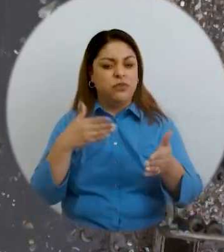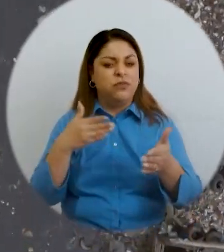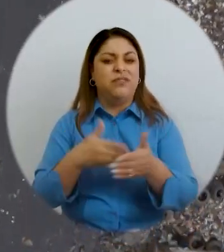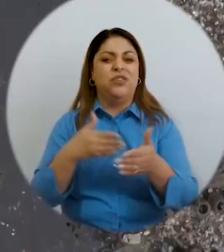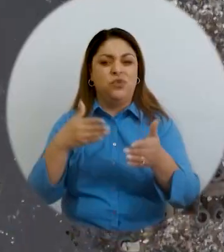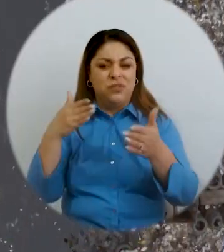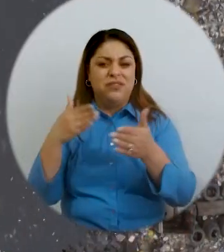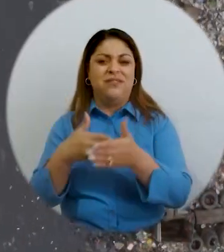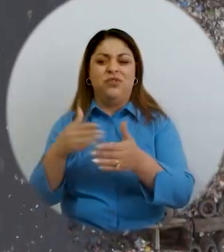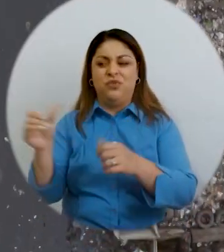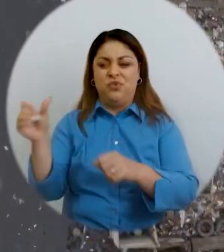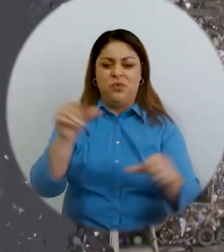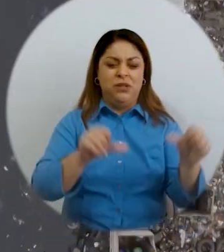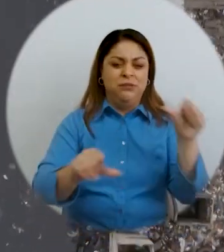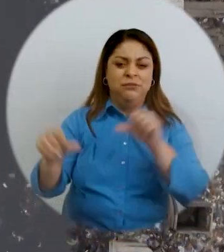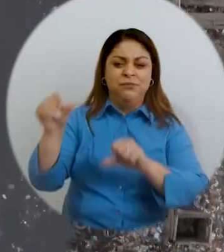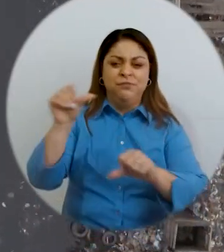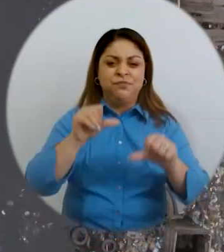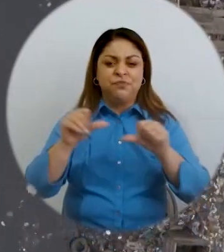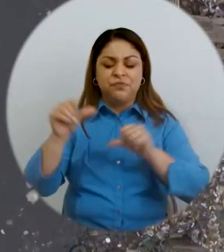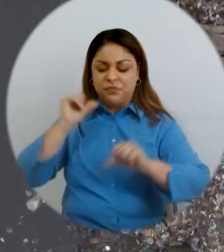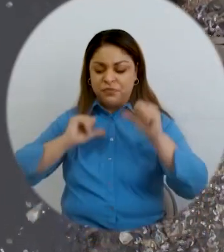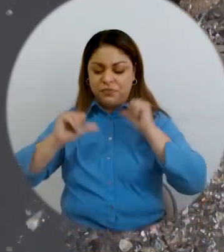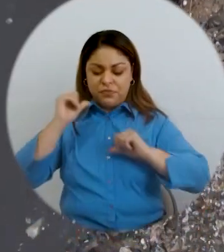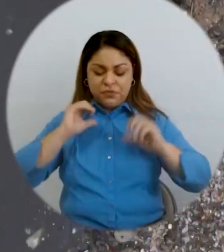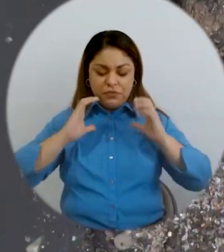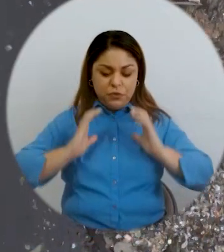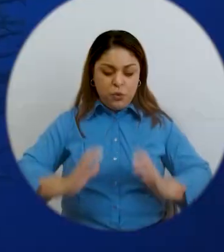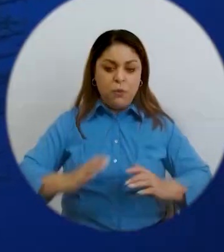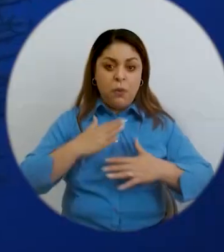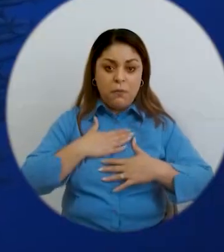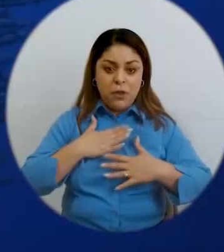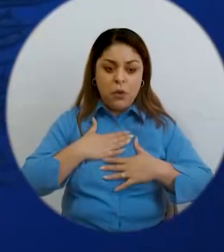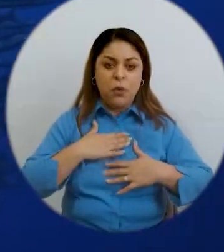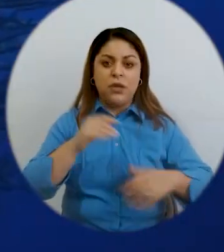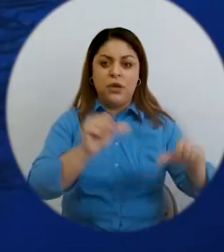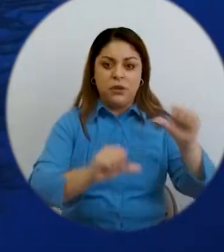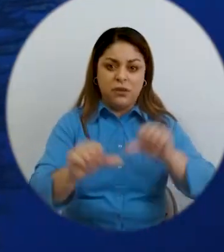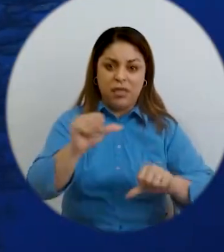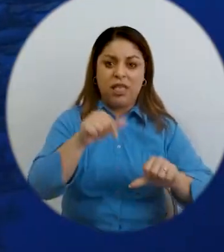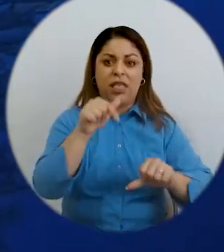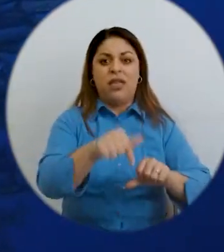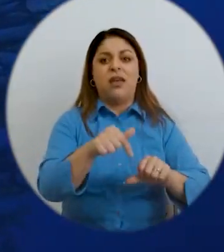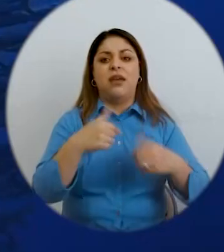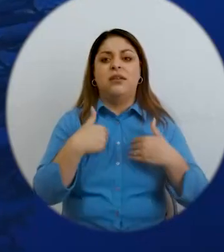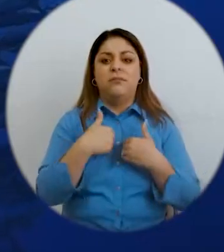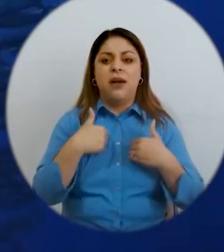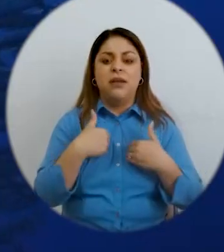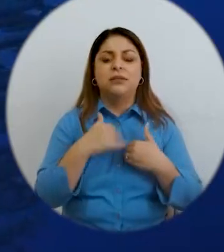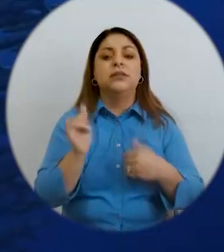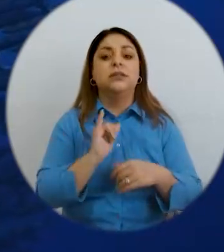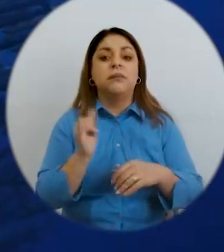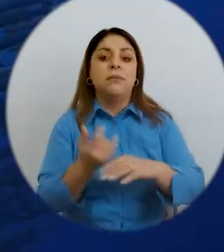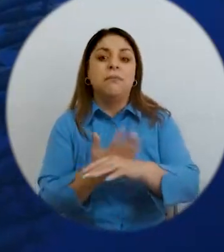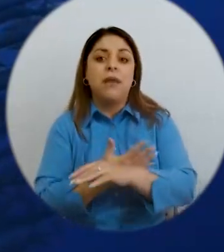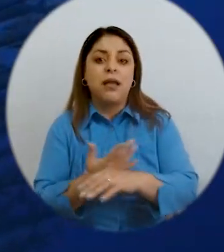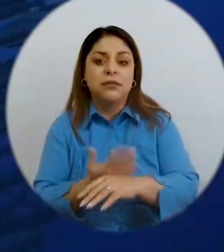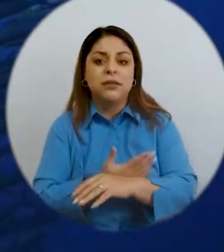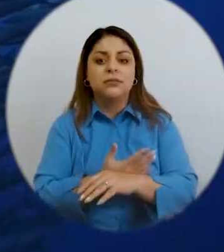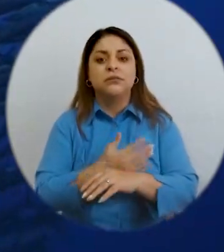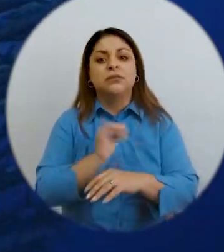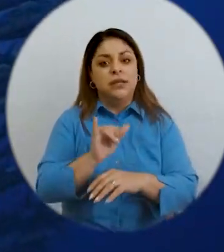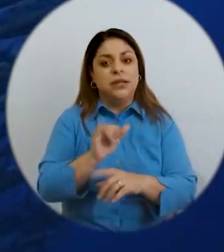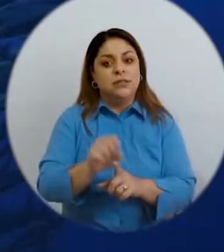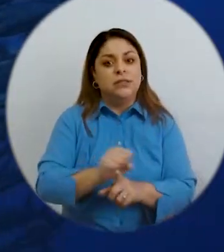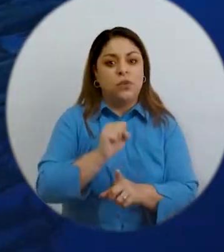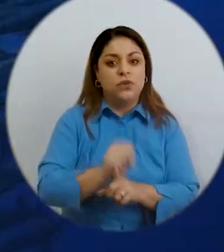efectos colaterales de estas sustancias dentro de nuestros cuerpos, los cuerpos de los animales y las plantas que consumimos también,